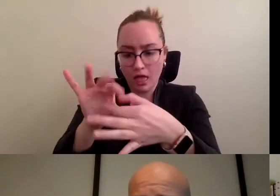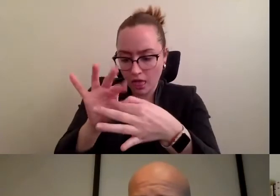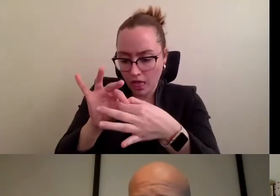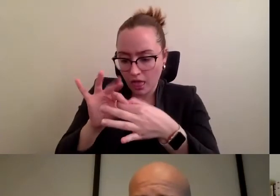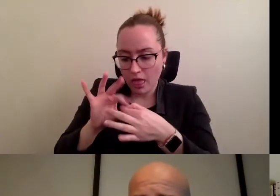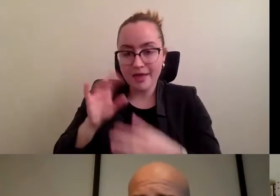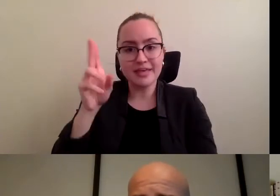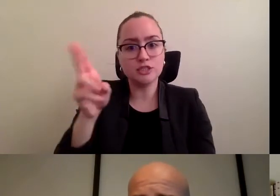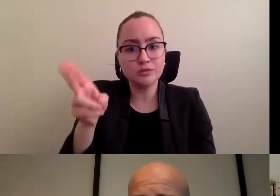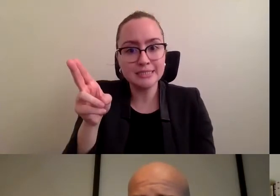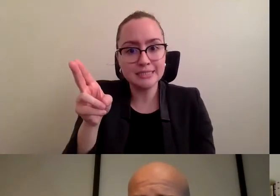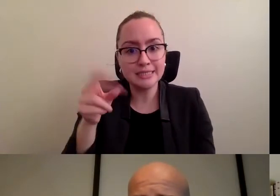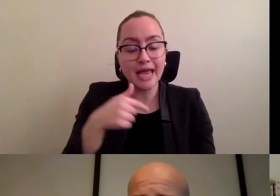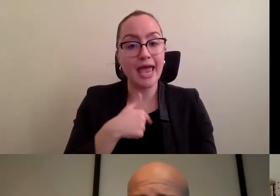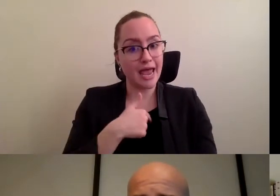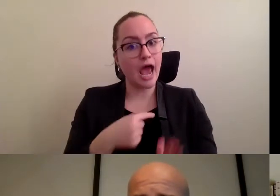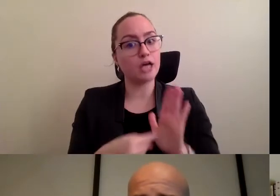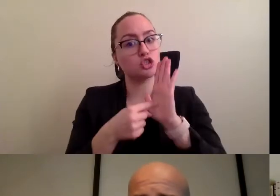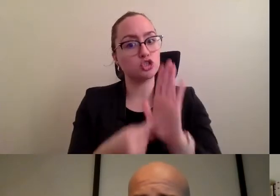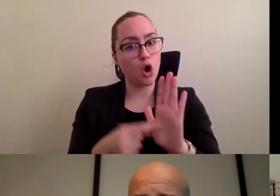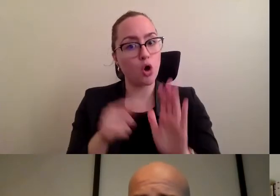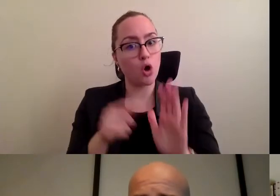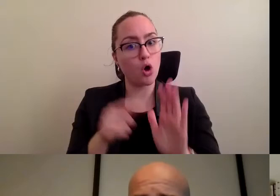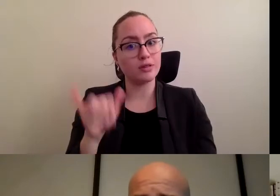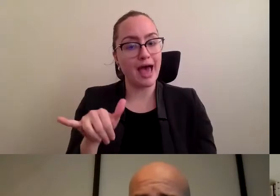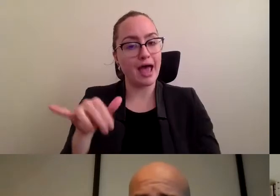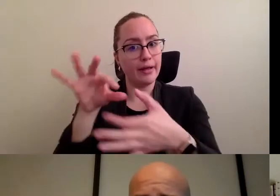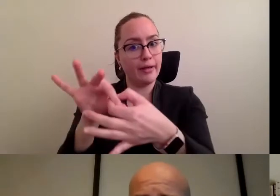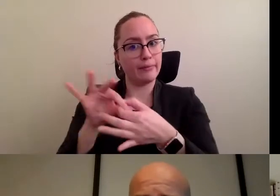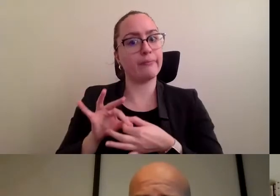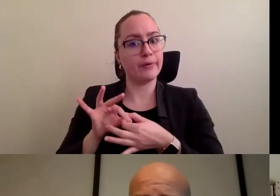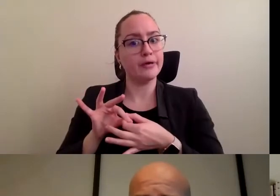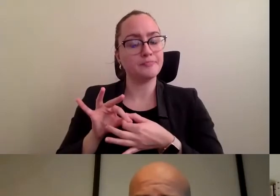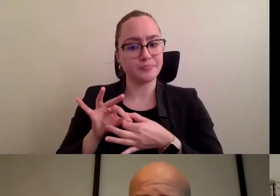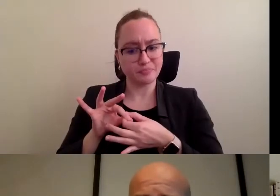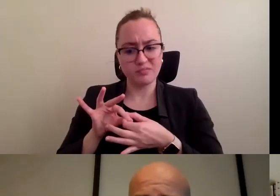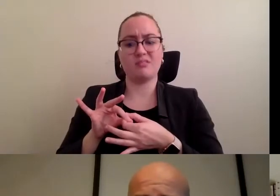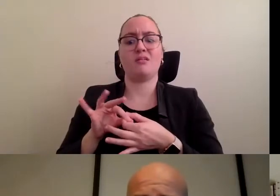mi libro es miramos esta historia y la conexión entre